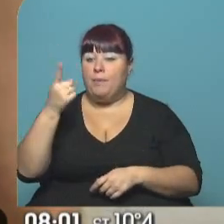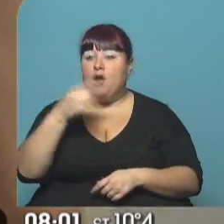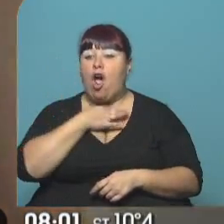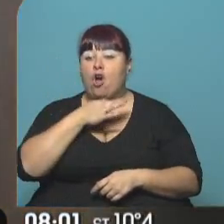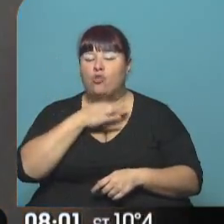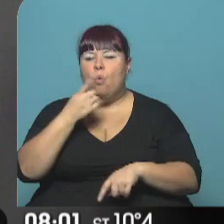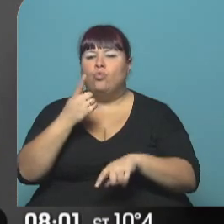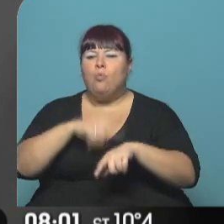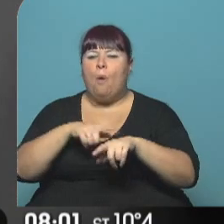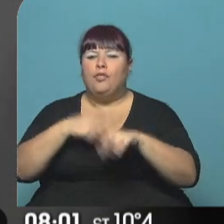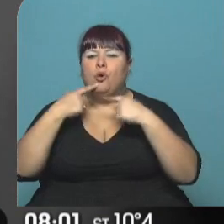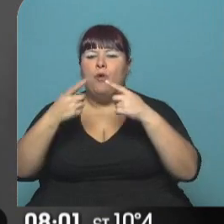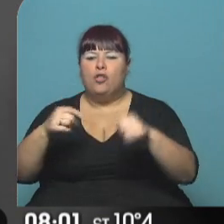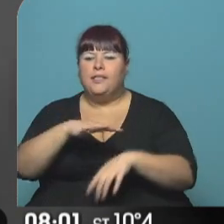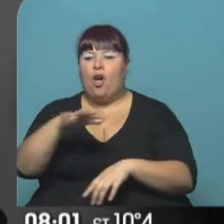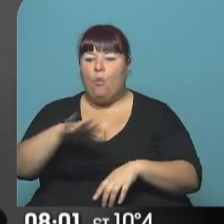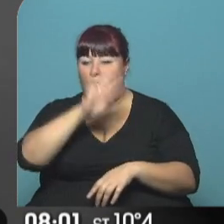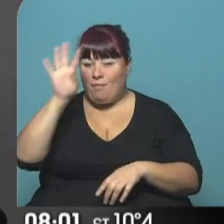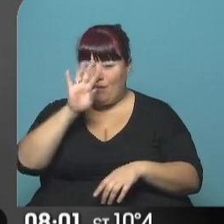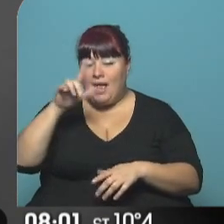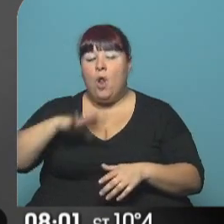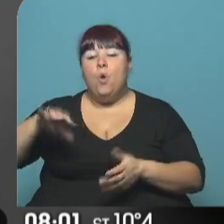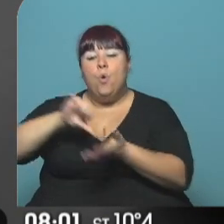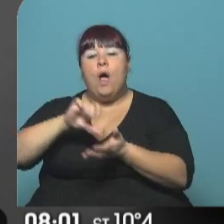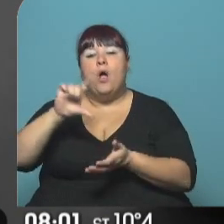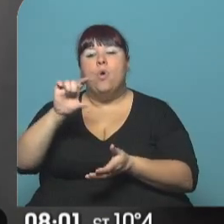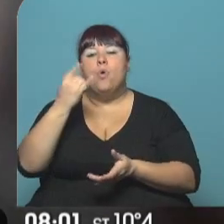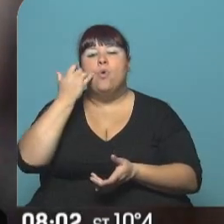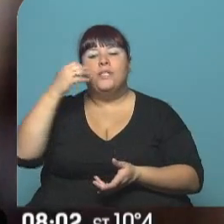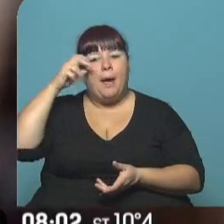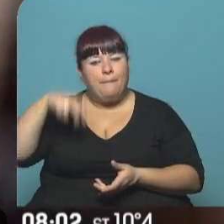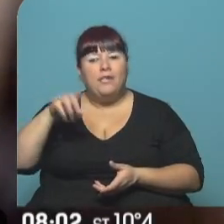agosto en medio de una protesta de la comunidad mapuche en la ciudad de Cuyamén, provincia de Chubut.